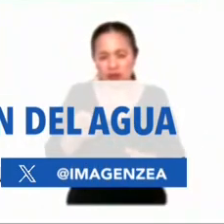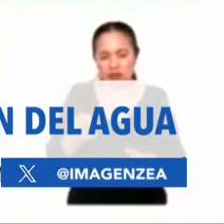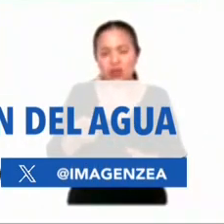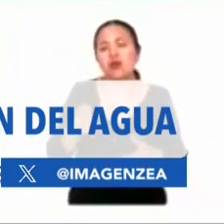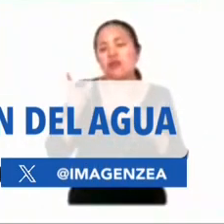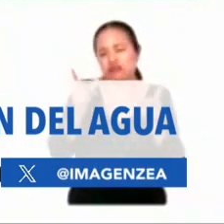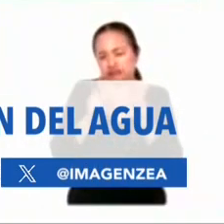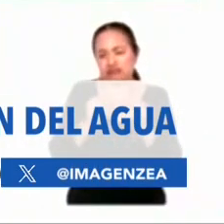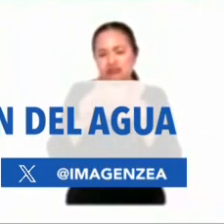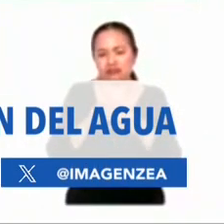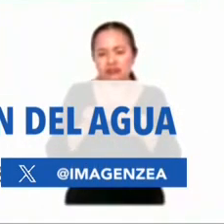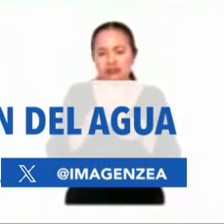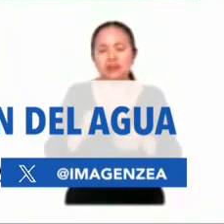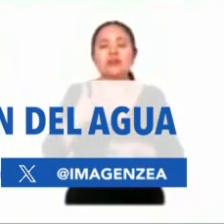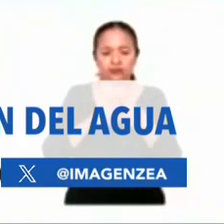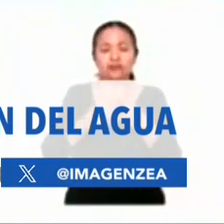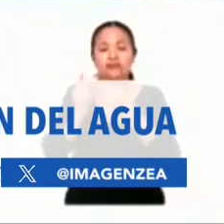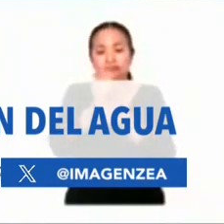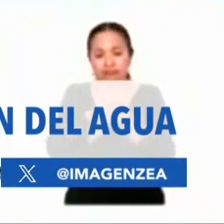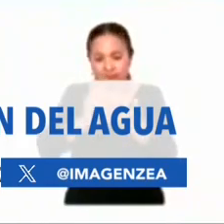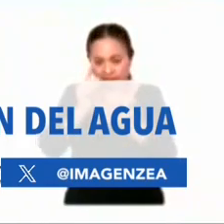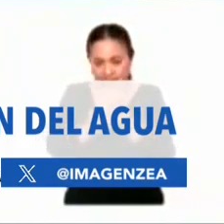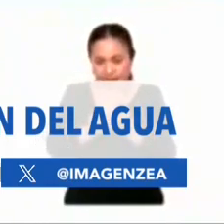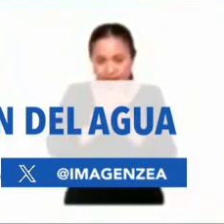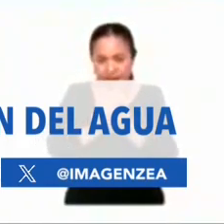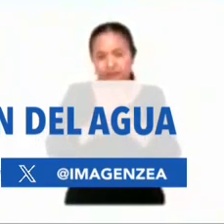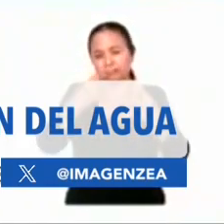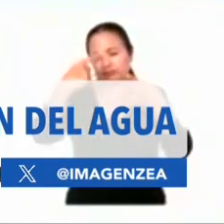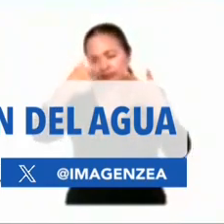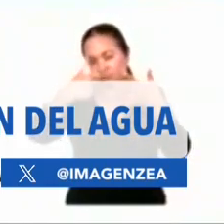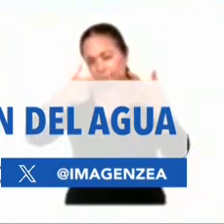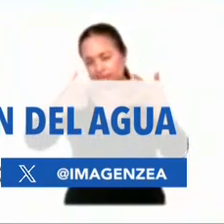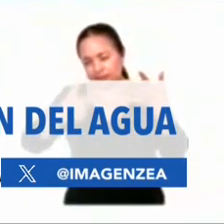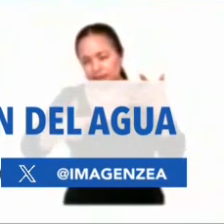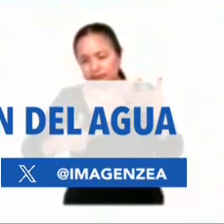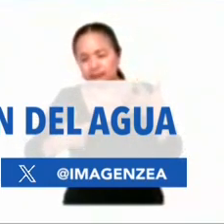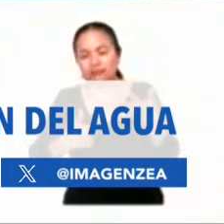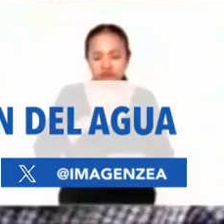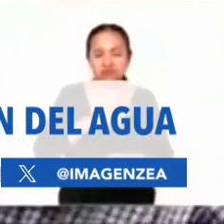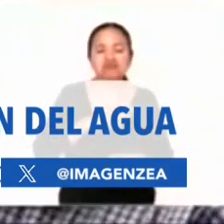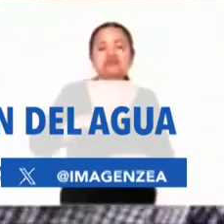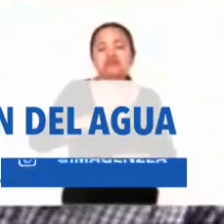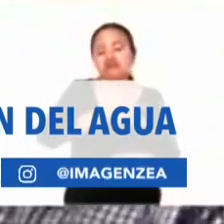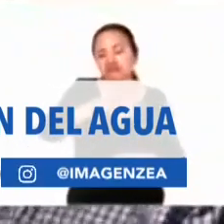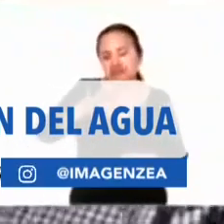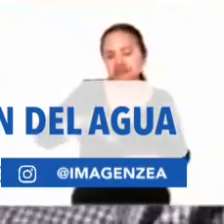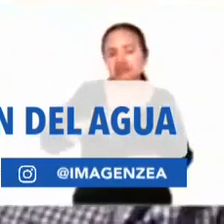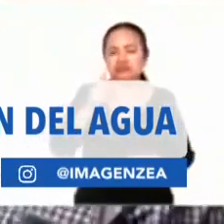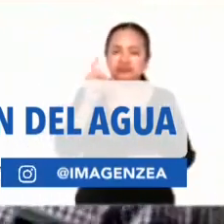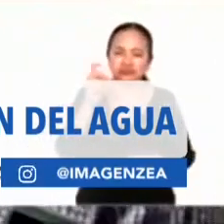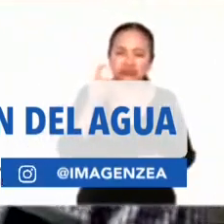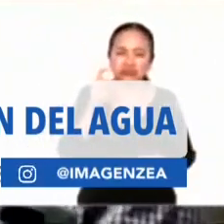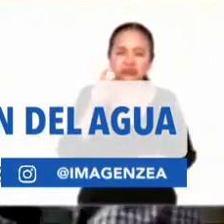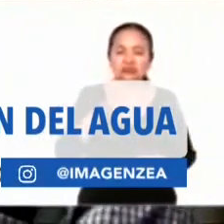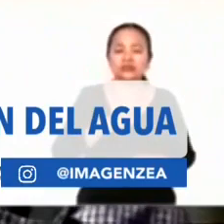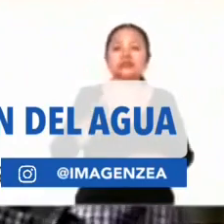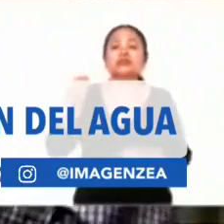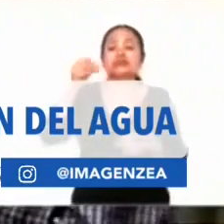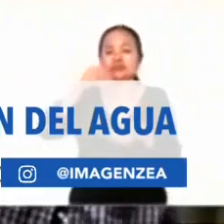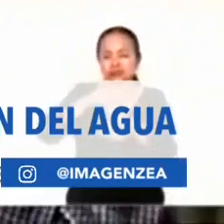ambiente sano para el desarrollo y bienestar de todas las personas además de promover el equilibrio ecológico y la conservación del patrimonio